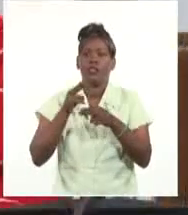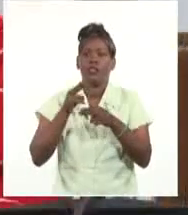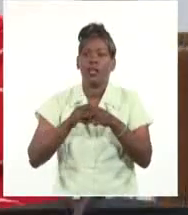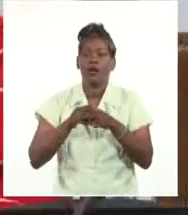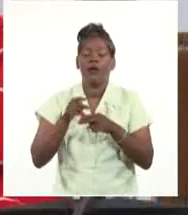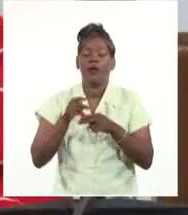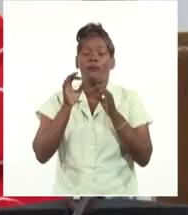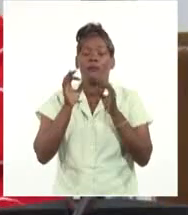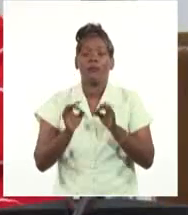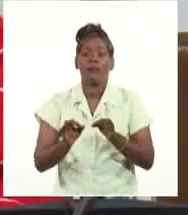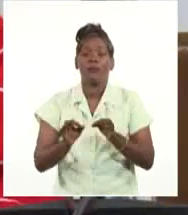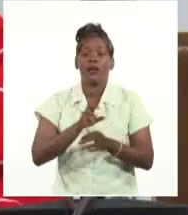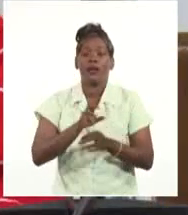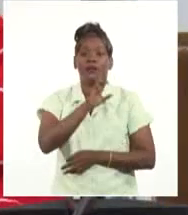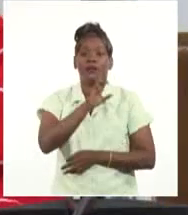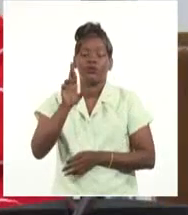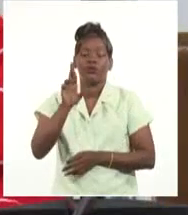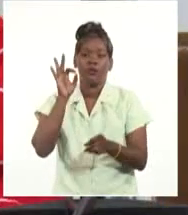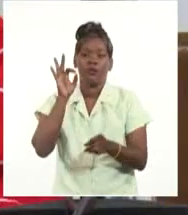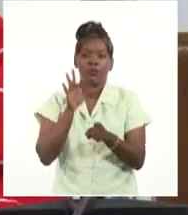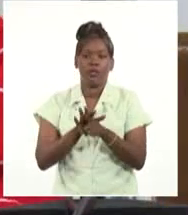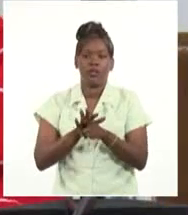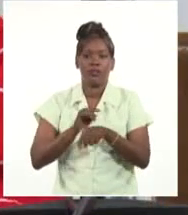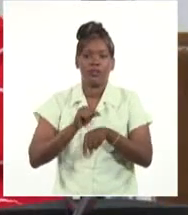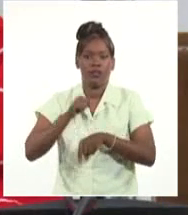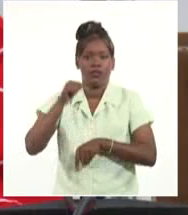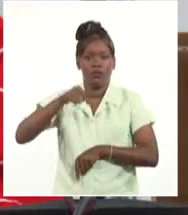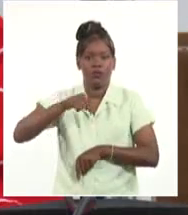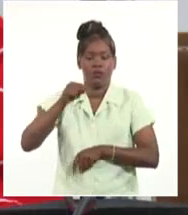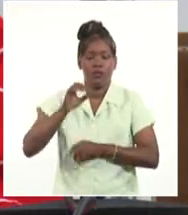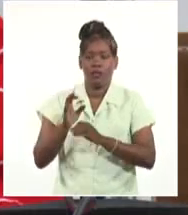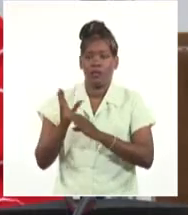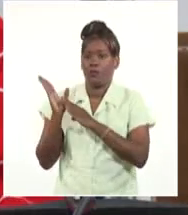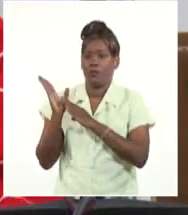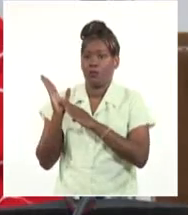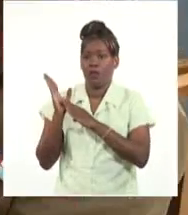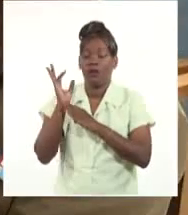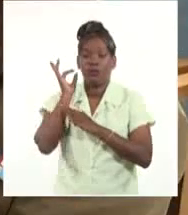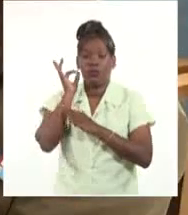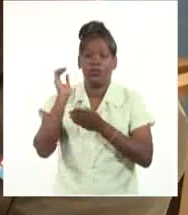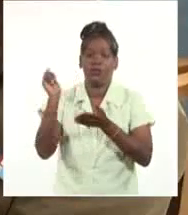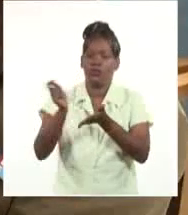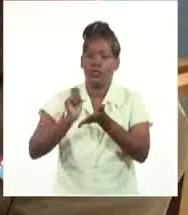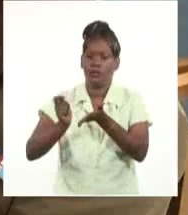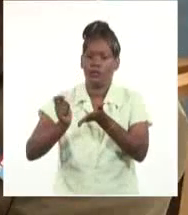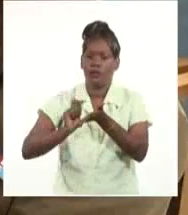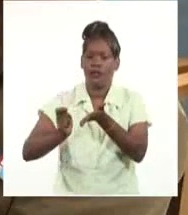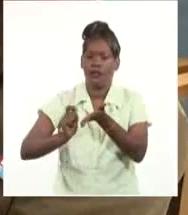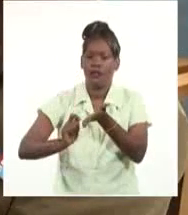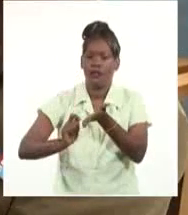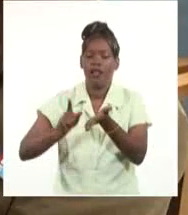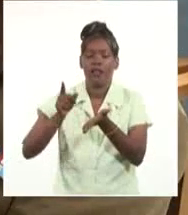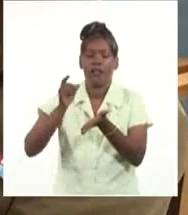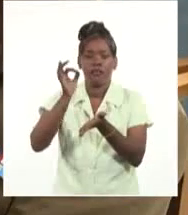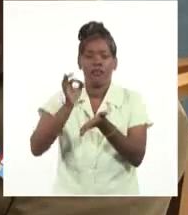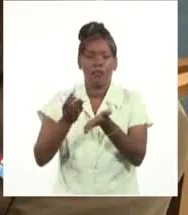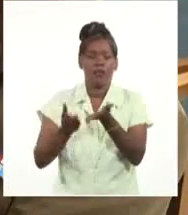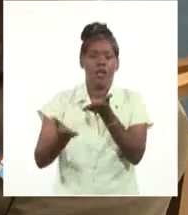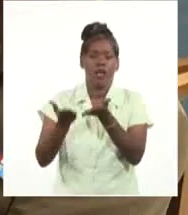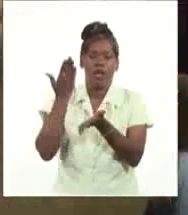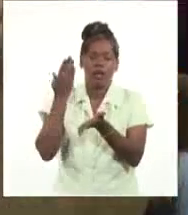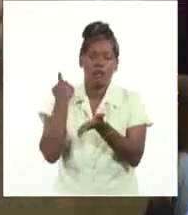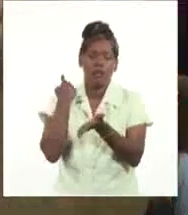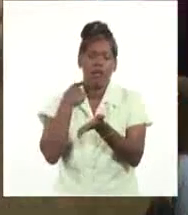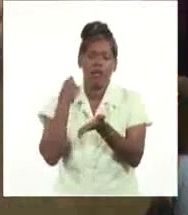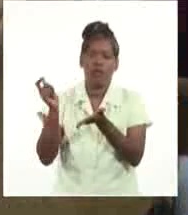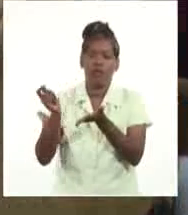Pagán, combatiente del Ejército Rebelde, diplomática y escritora, Premio de la Crítica Literaria 2022 y